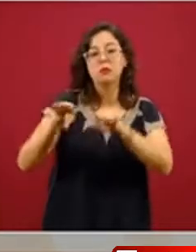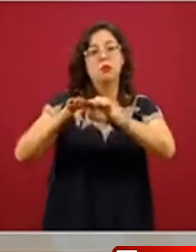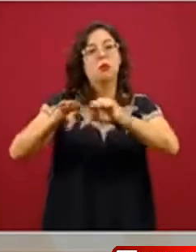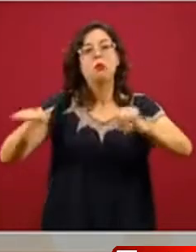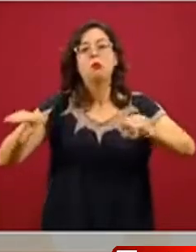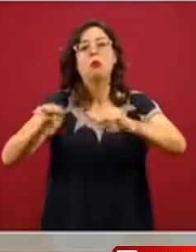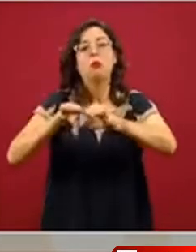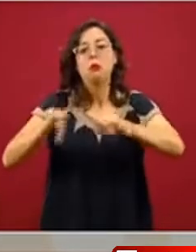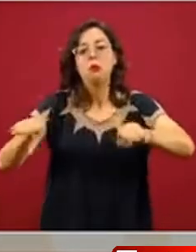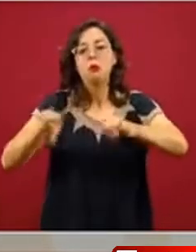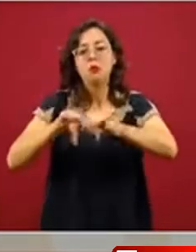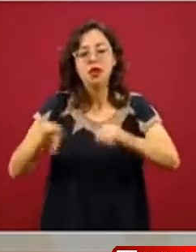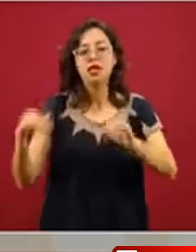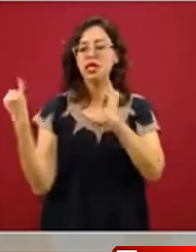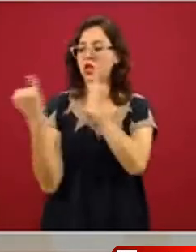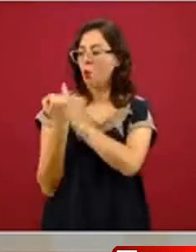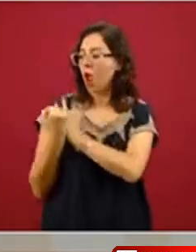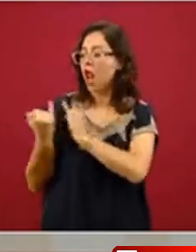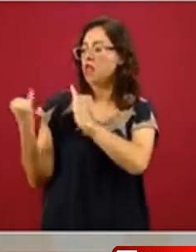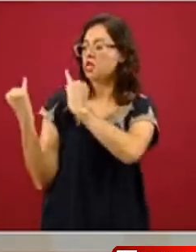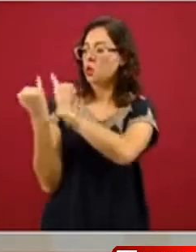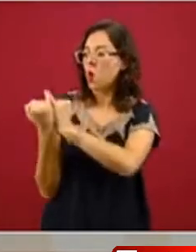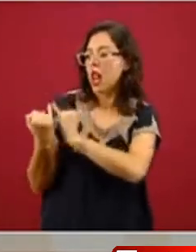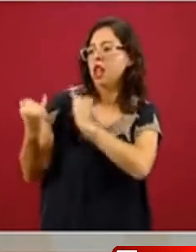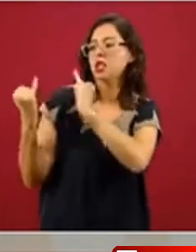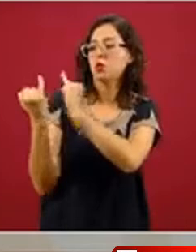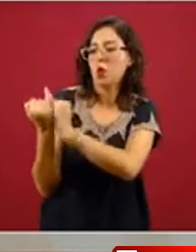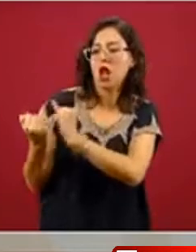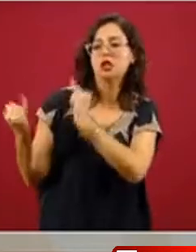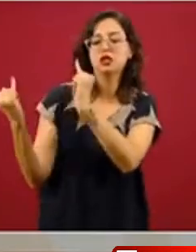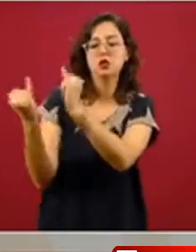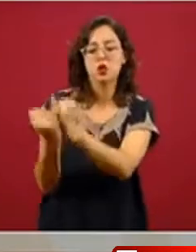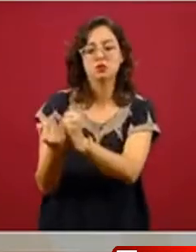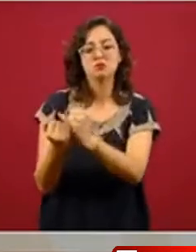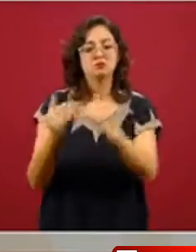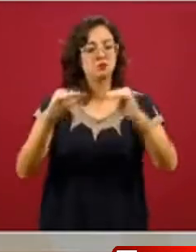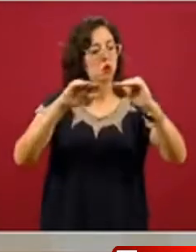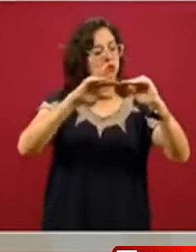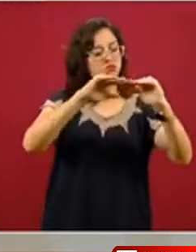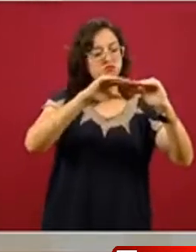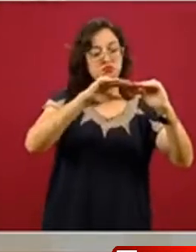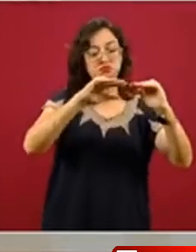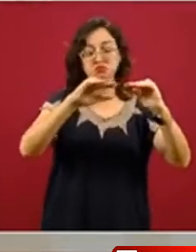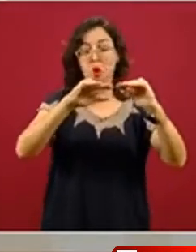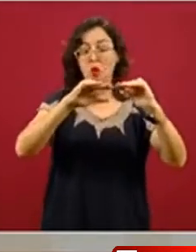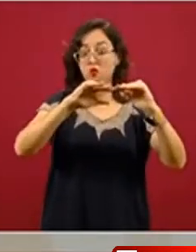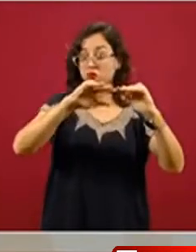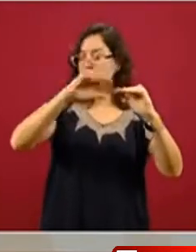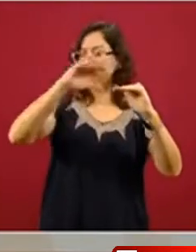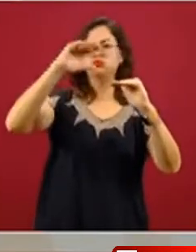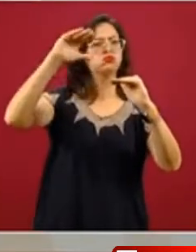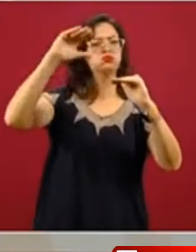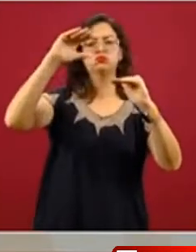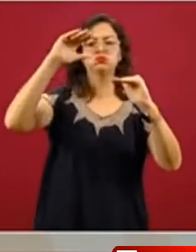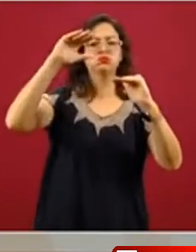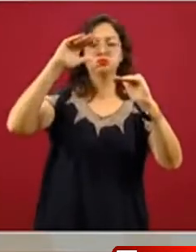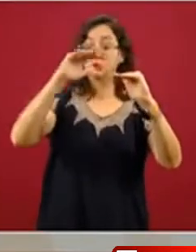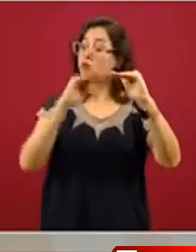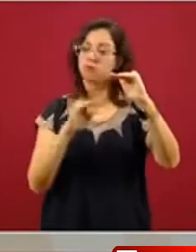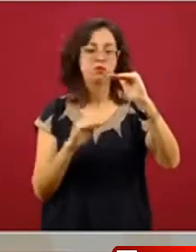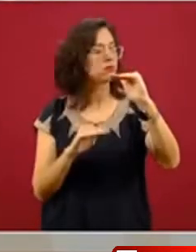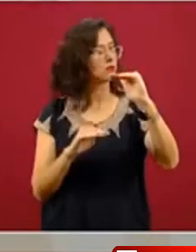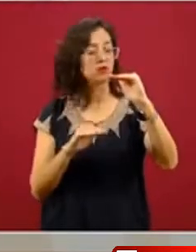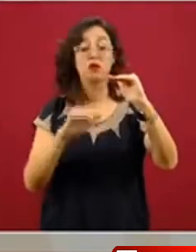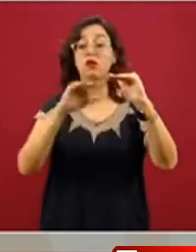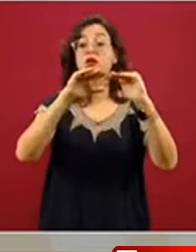los de ayer, es decir, la curva epidémica, subir de los casos, la frecuencia de los casos, empieza a